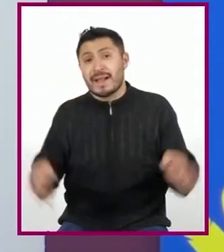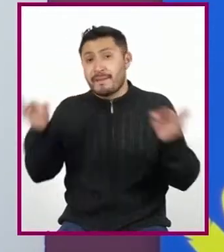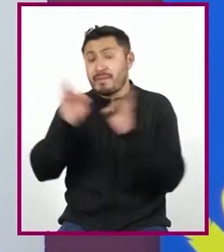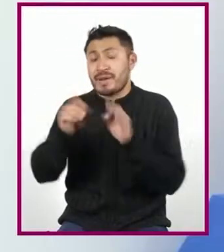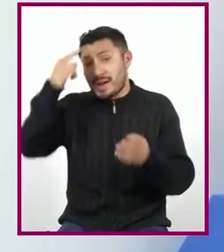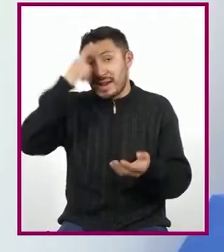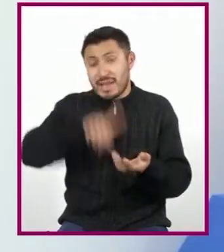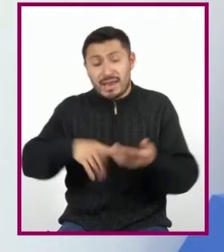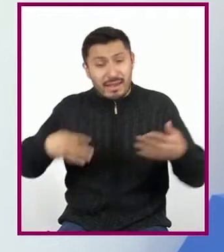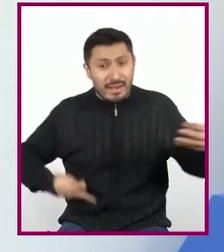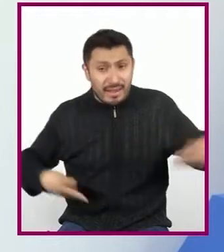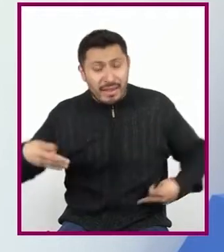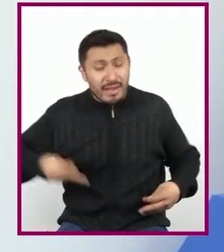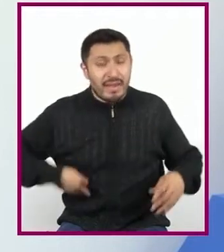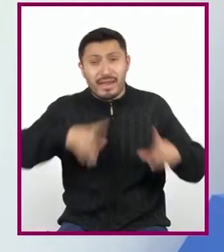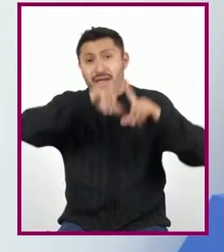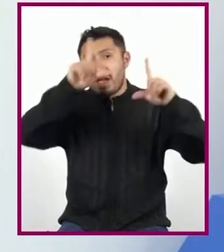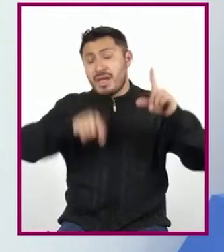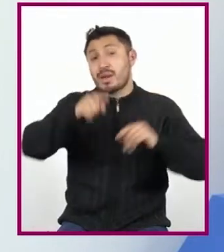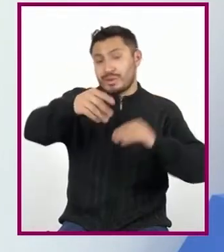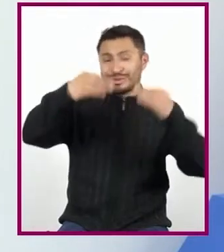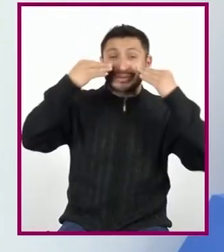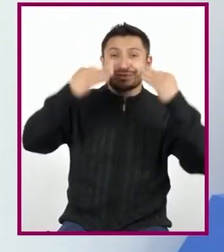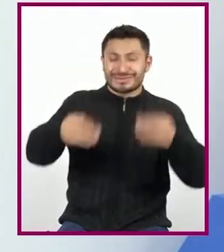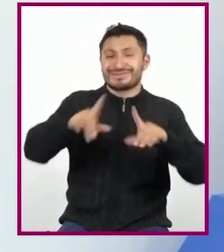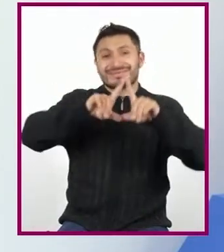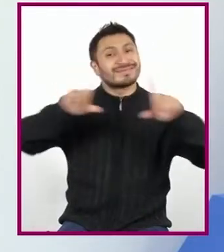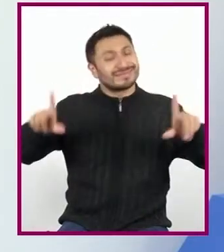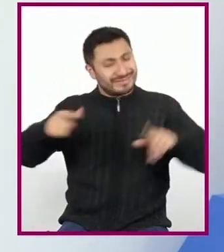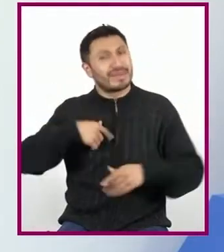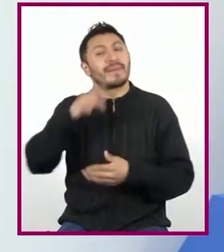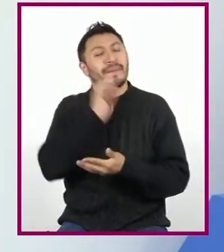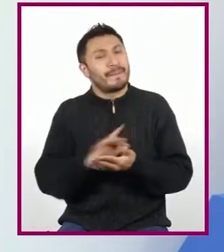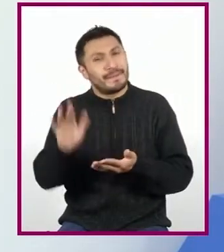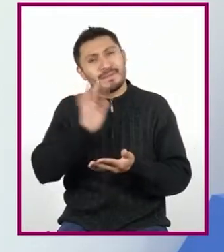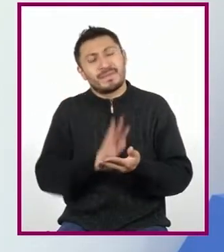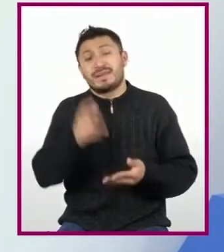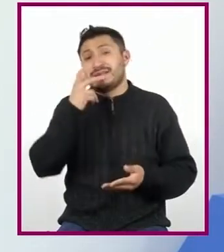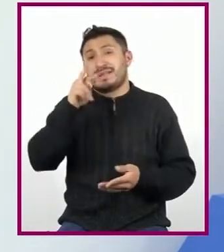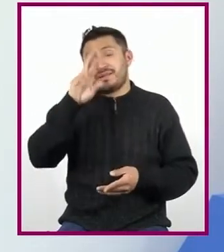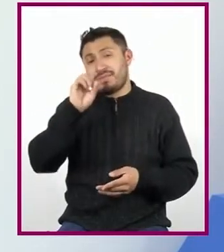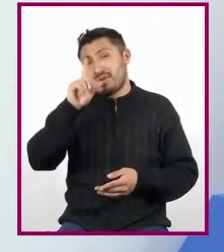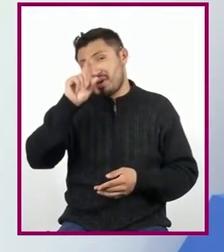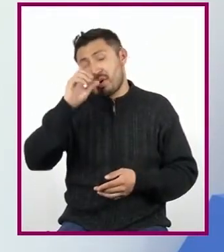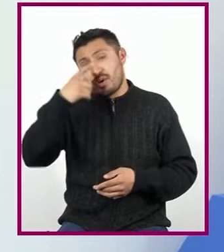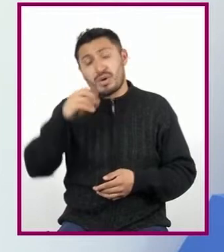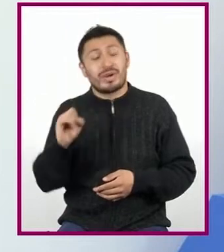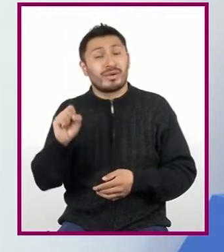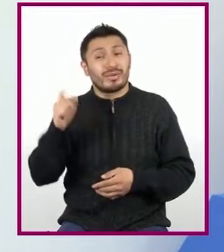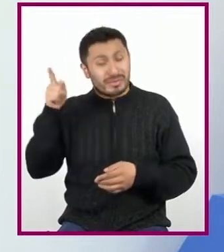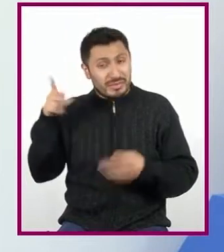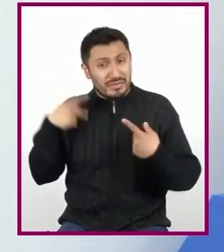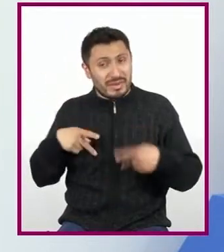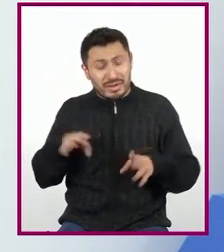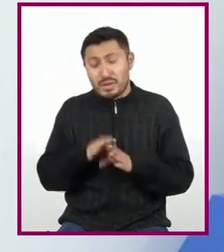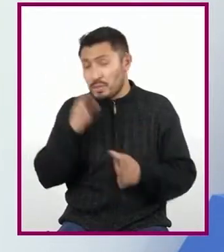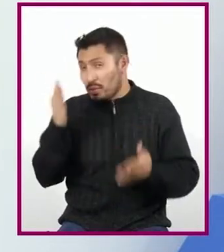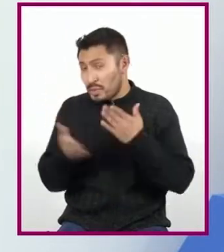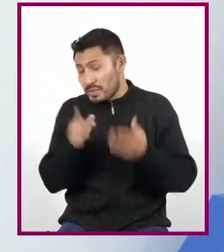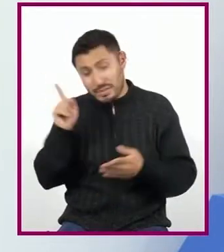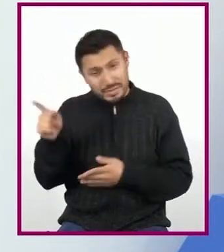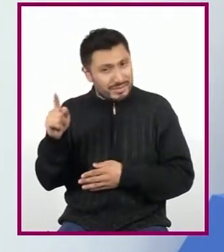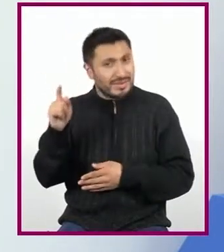de mi autor reverenciado y amado. El prólogo lo escribió Rafael Solana, quien nació en el